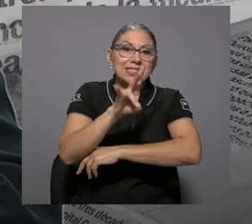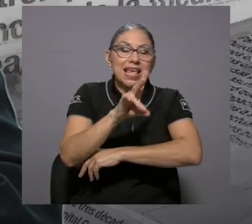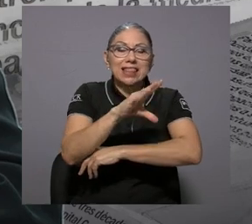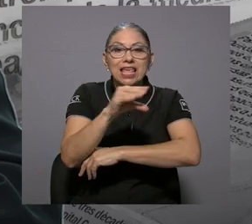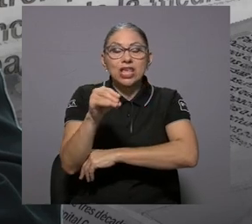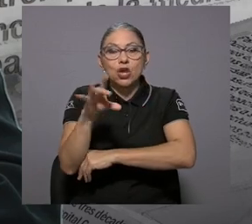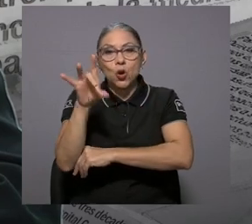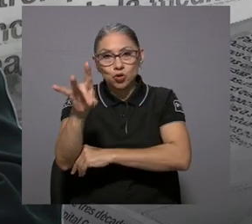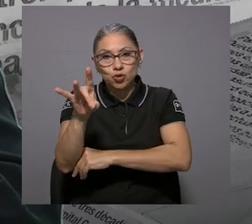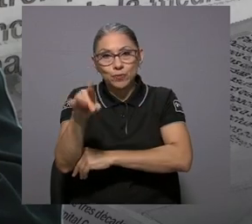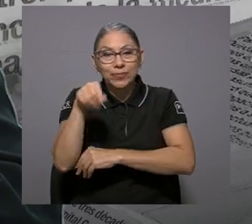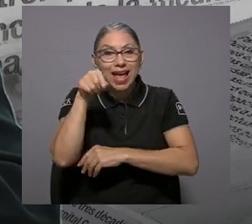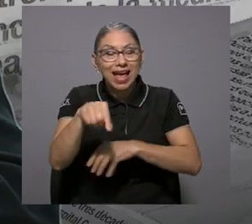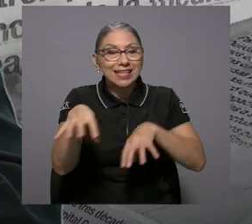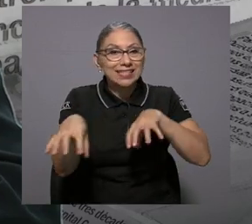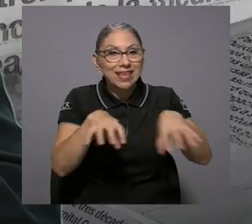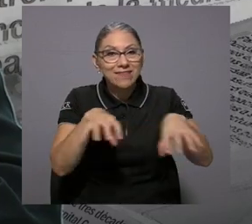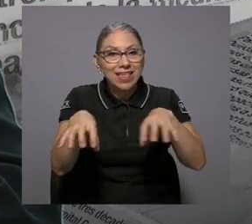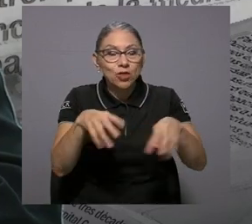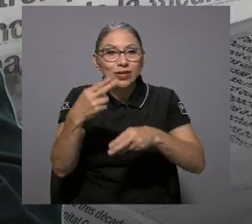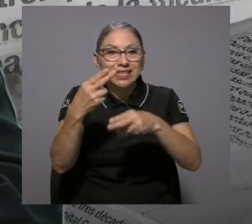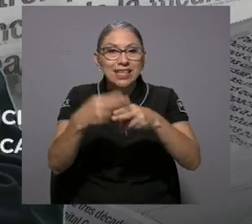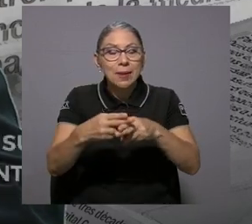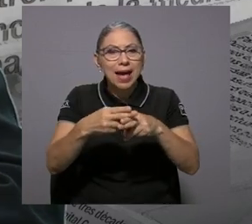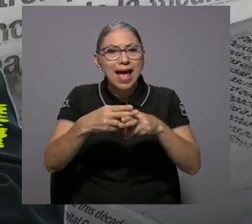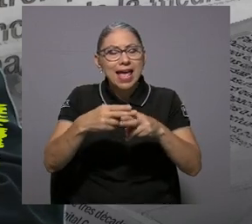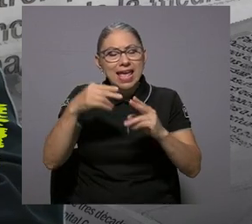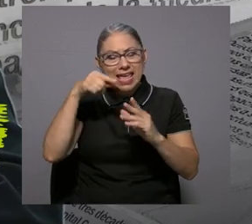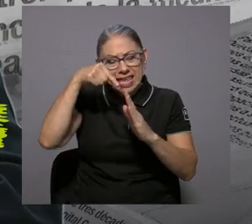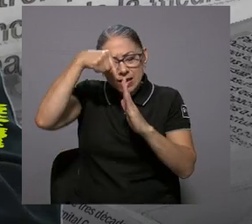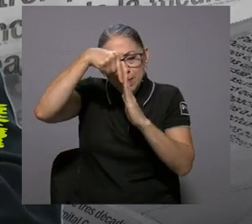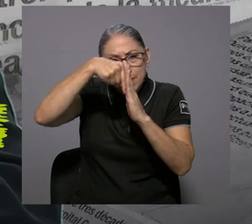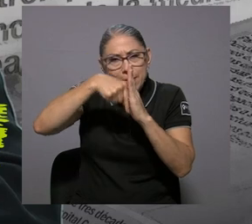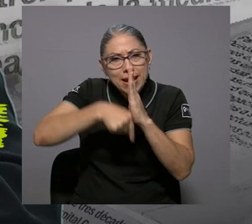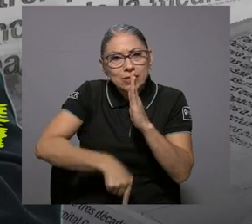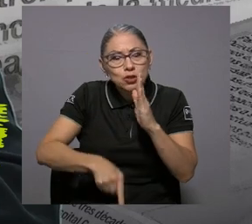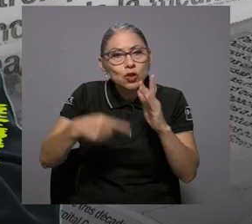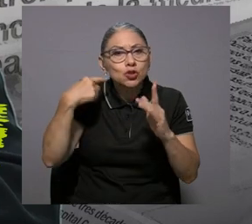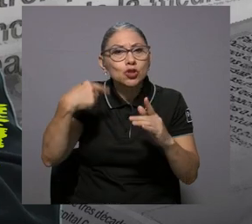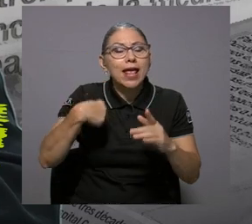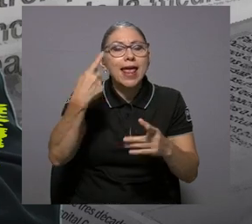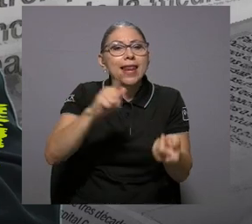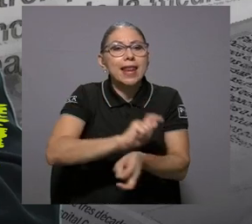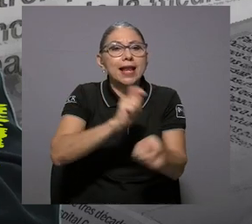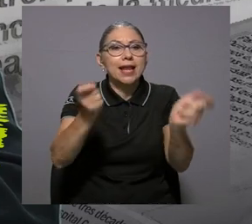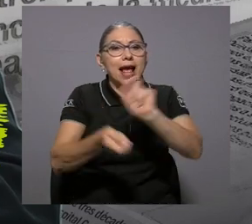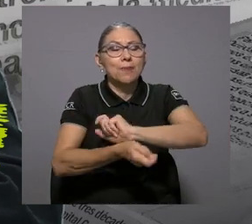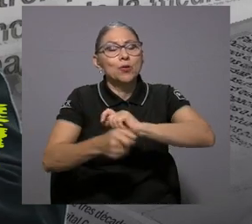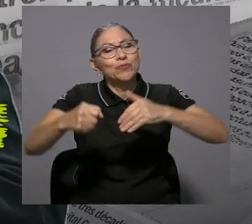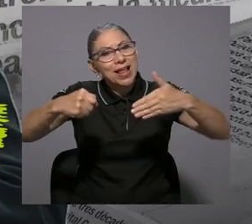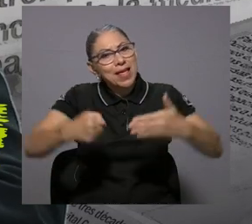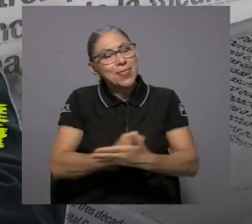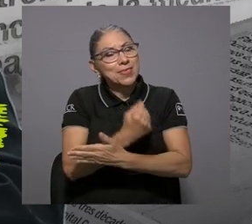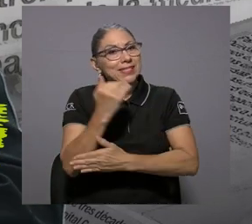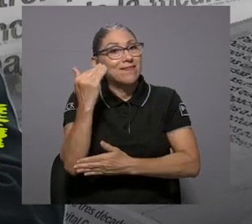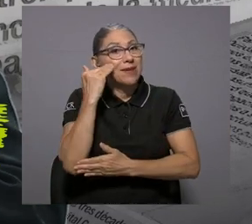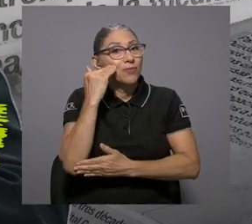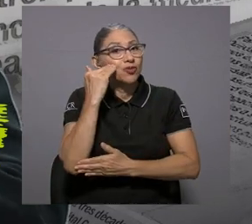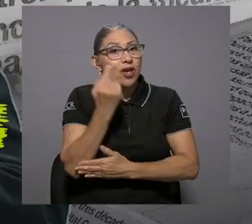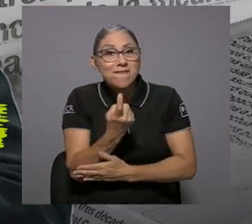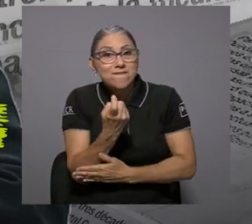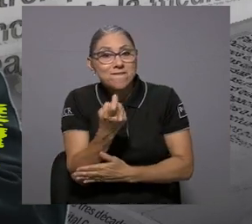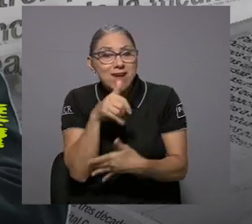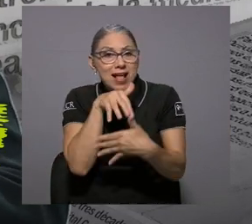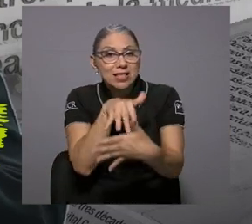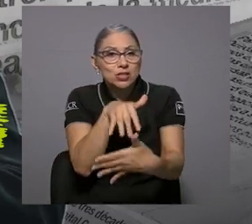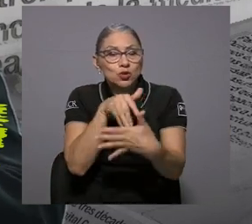evento Inmersos en el Cambio. Porque sabemos que lamentablemente el océano no es suficientemente estudiado. Hay